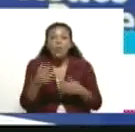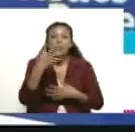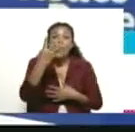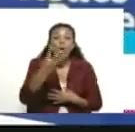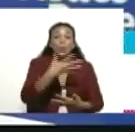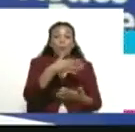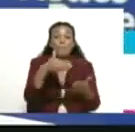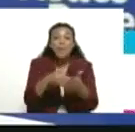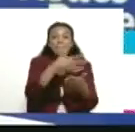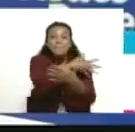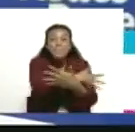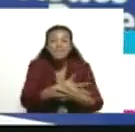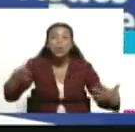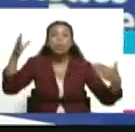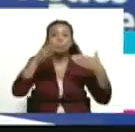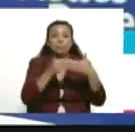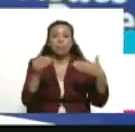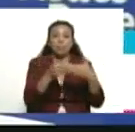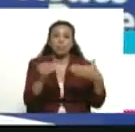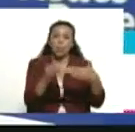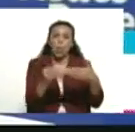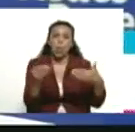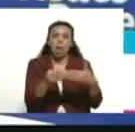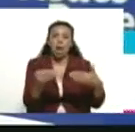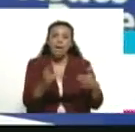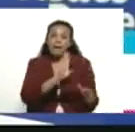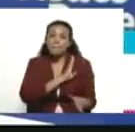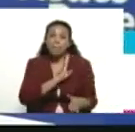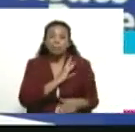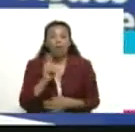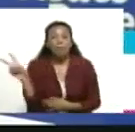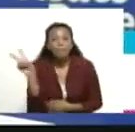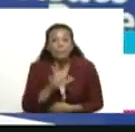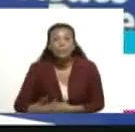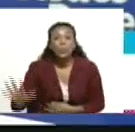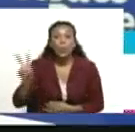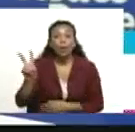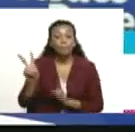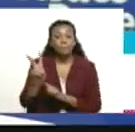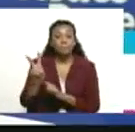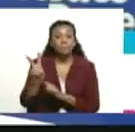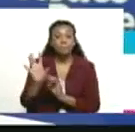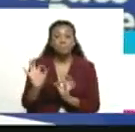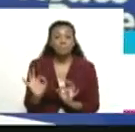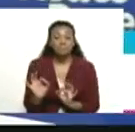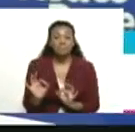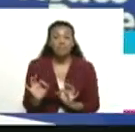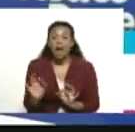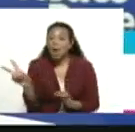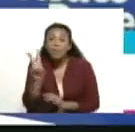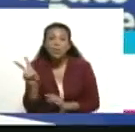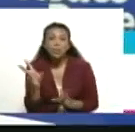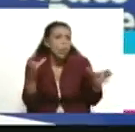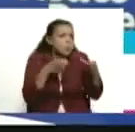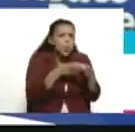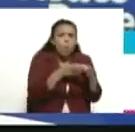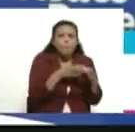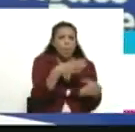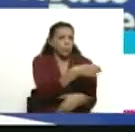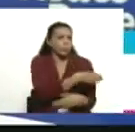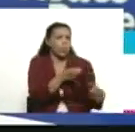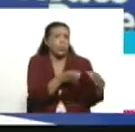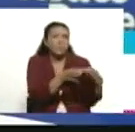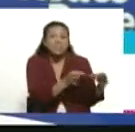mil millones de dólares de utilidad que le pertenecen a quién, a Venezuela, a los venezolanos, a las